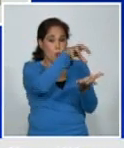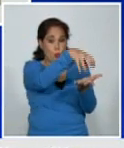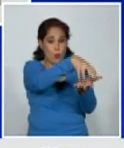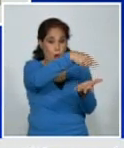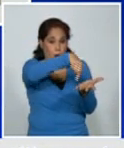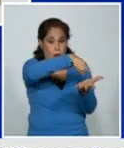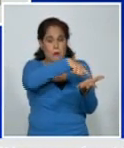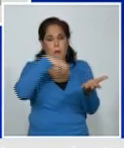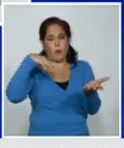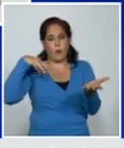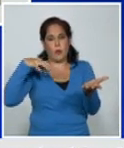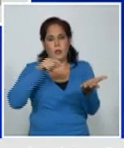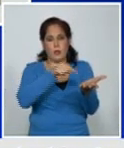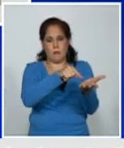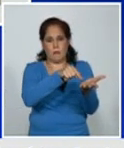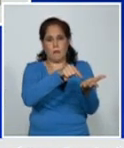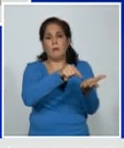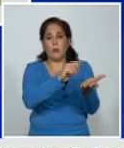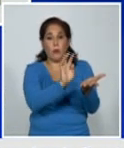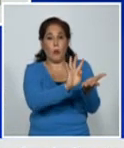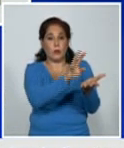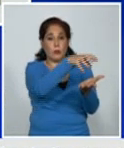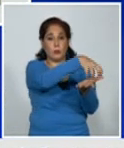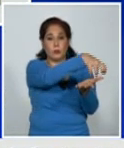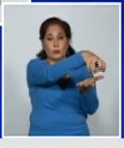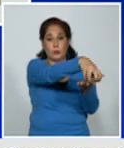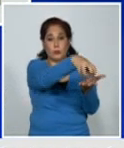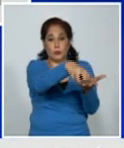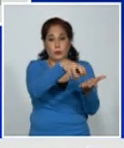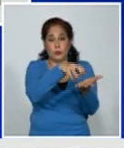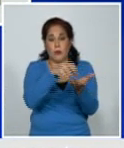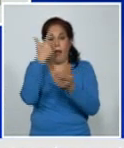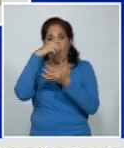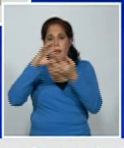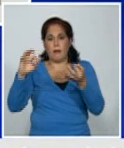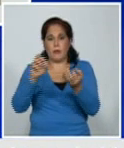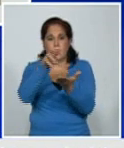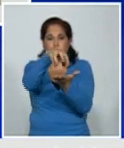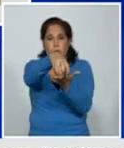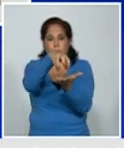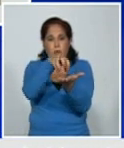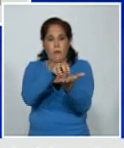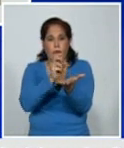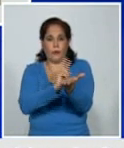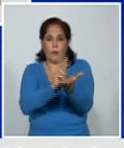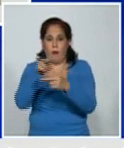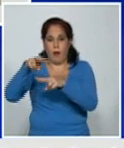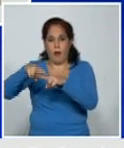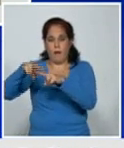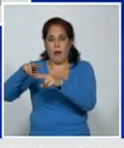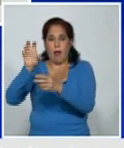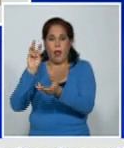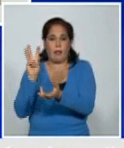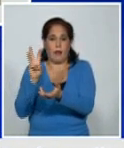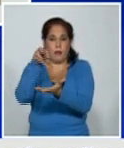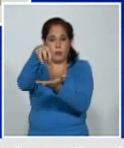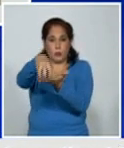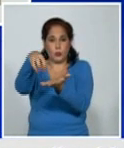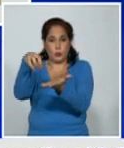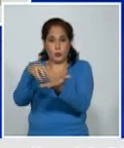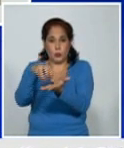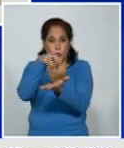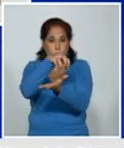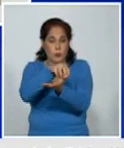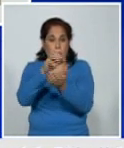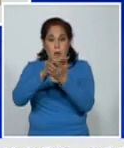del Río 4, en Artemisa 2, en La Habana 3, en Mayabeque